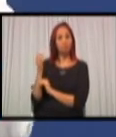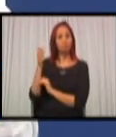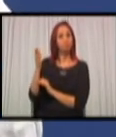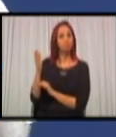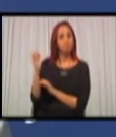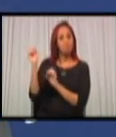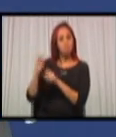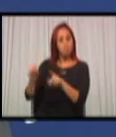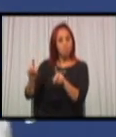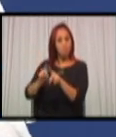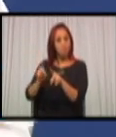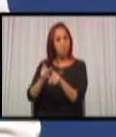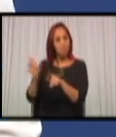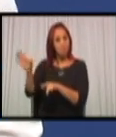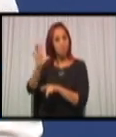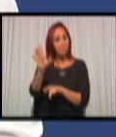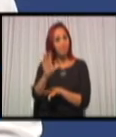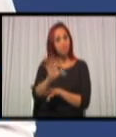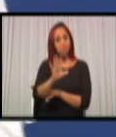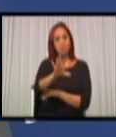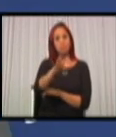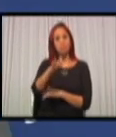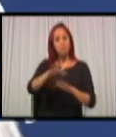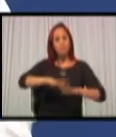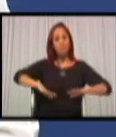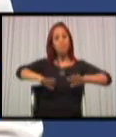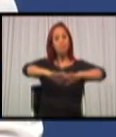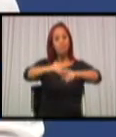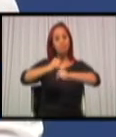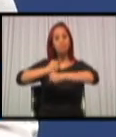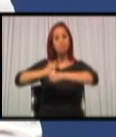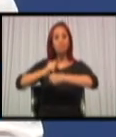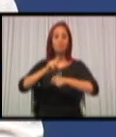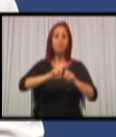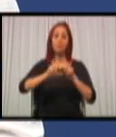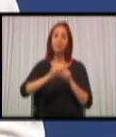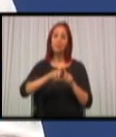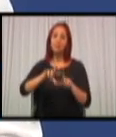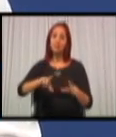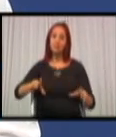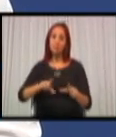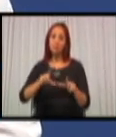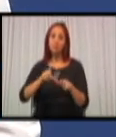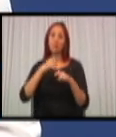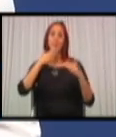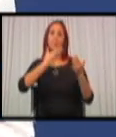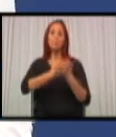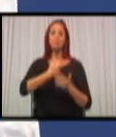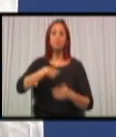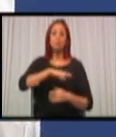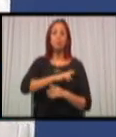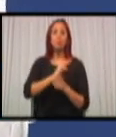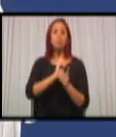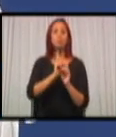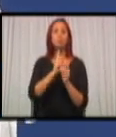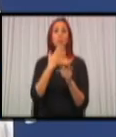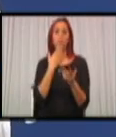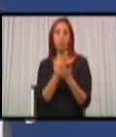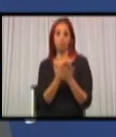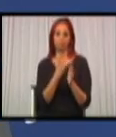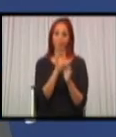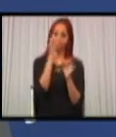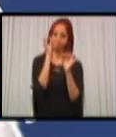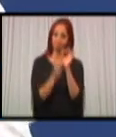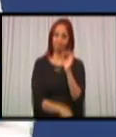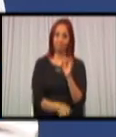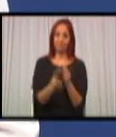pueda también buscar su, en el ámbito laboral, ubicarse en diferentes puestos. La propuesta de nosotros, ¿cuál va a ser? Bueno, crear